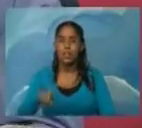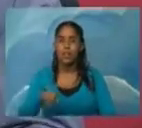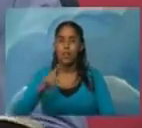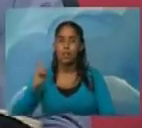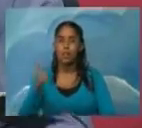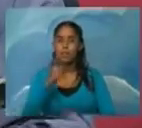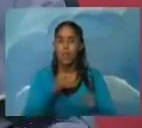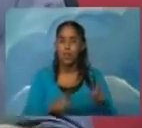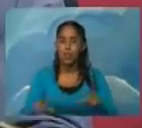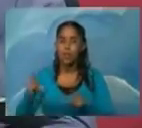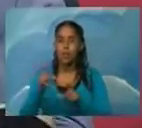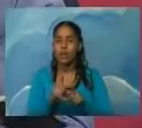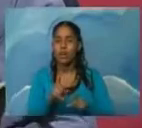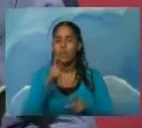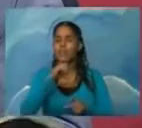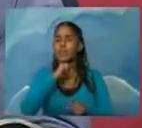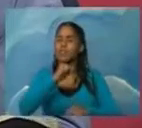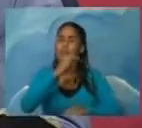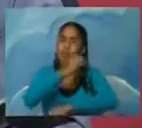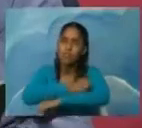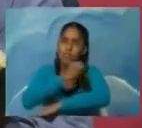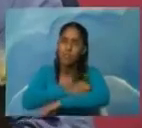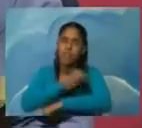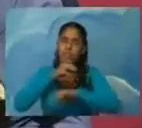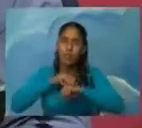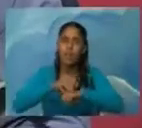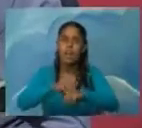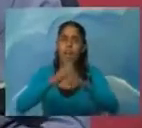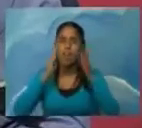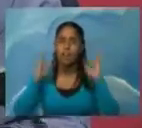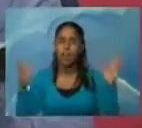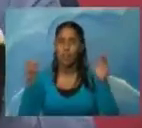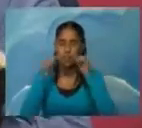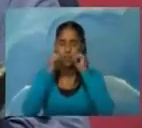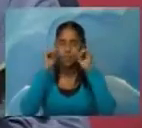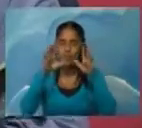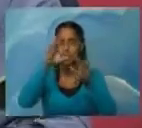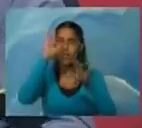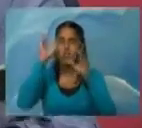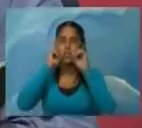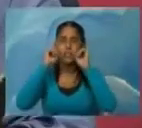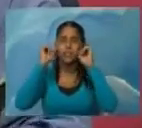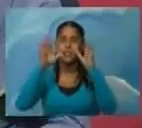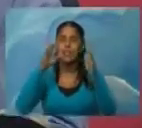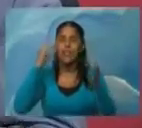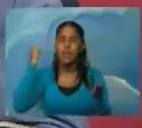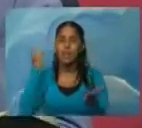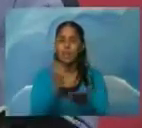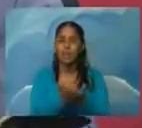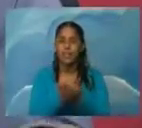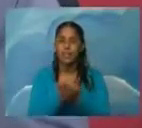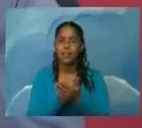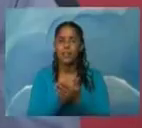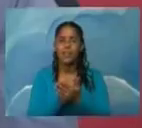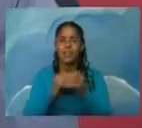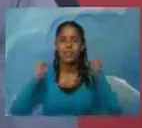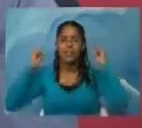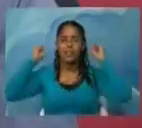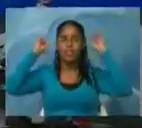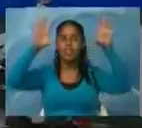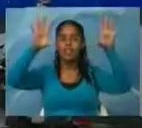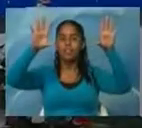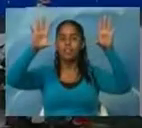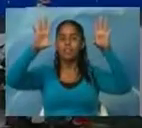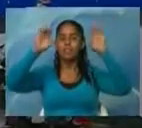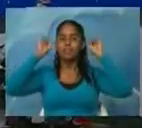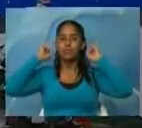primer lugar, y esa obediencia nos va a llevar a grandes bendiciones. Que Dios te bendiga y que Dios te siga ayudando. Amén. Yeah.